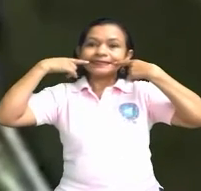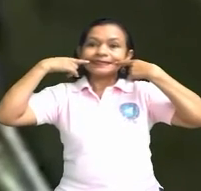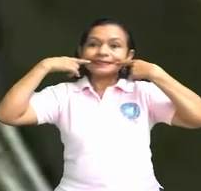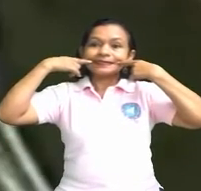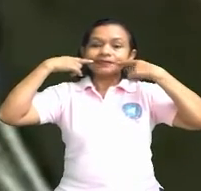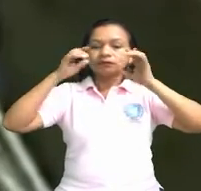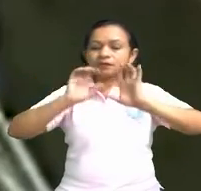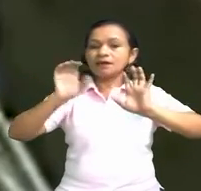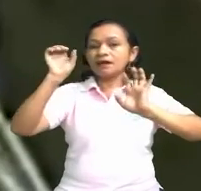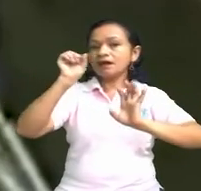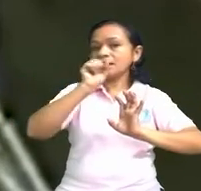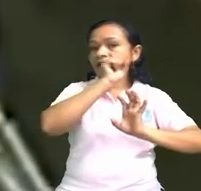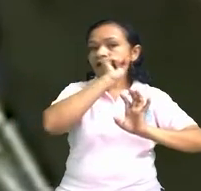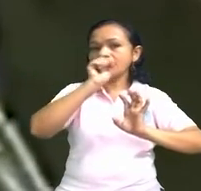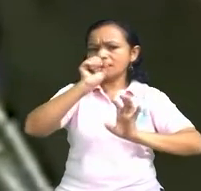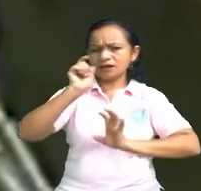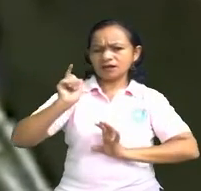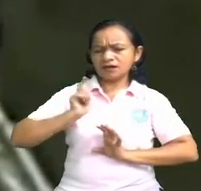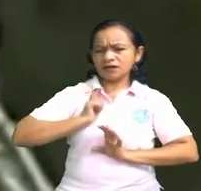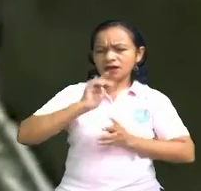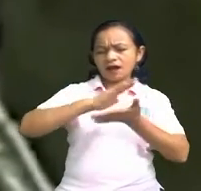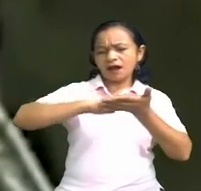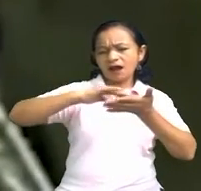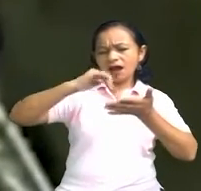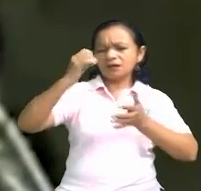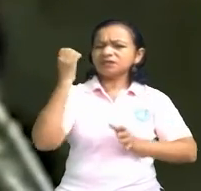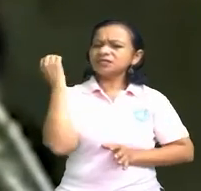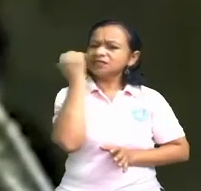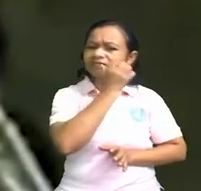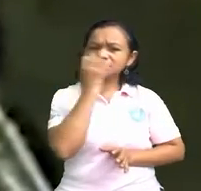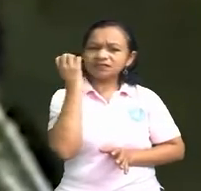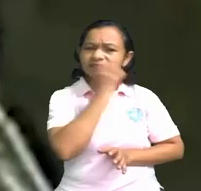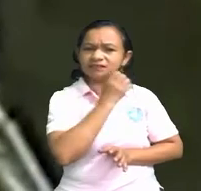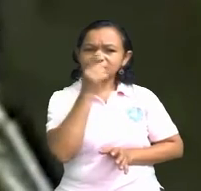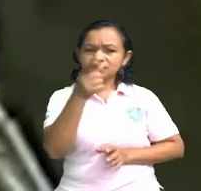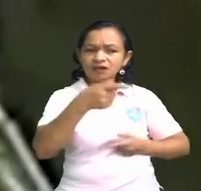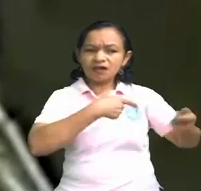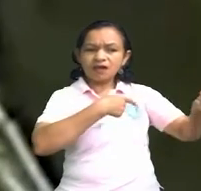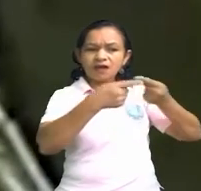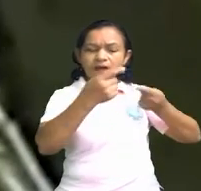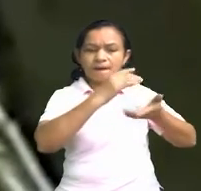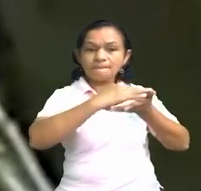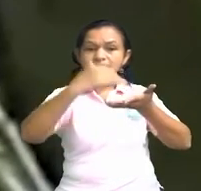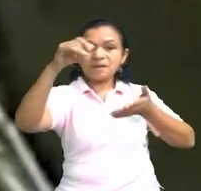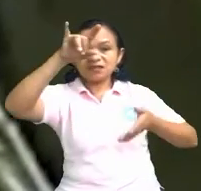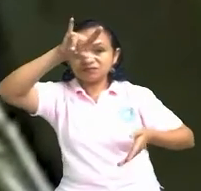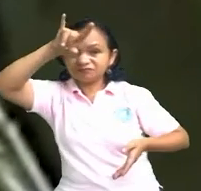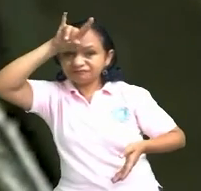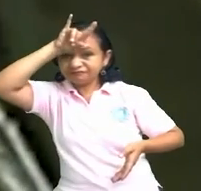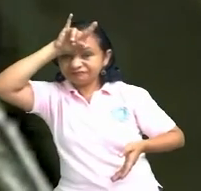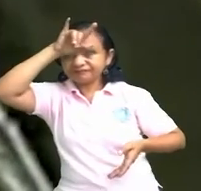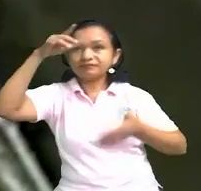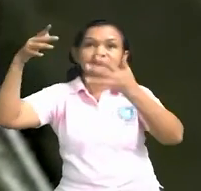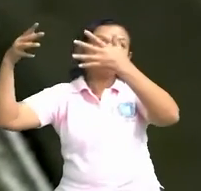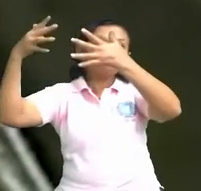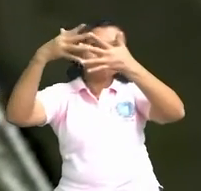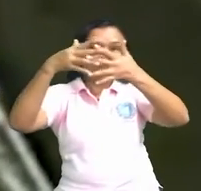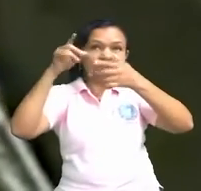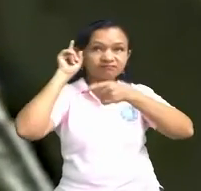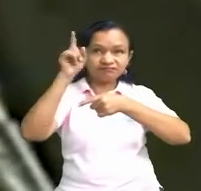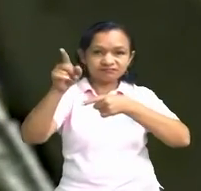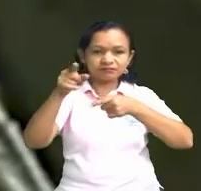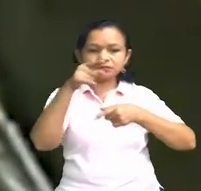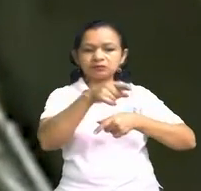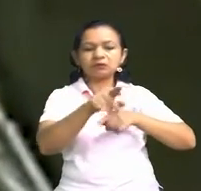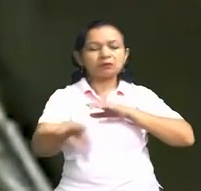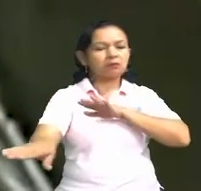que canta, los que tienen alma de esclavos, los que han vendido su alma al diablo y al imperialismo, los que no